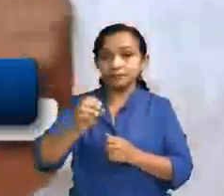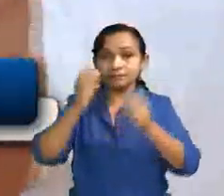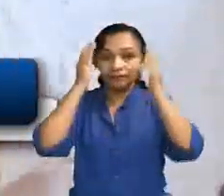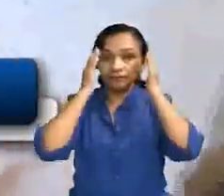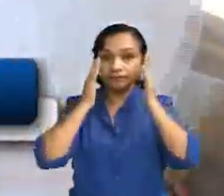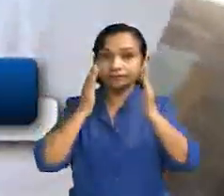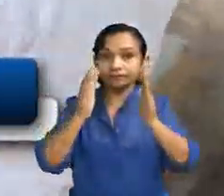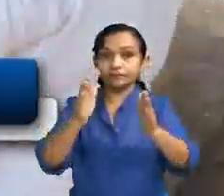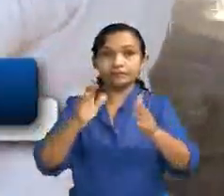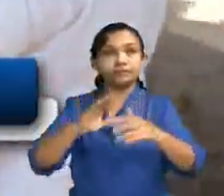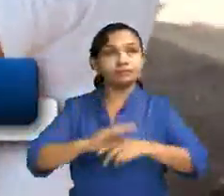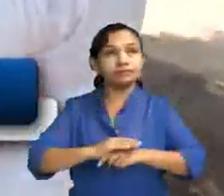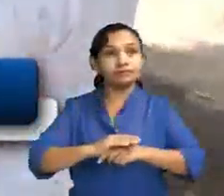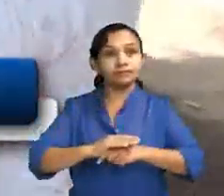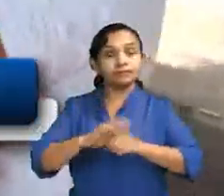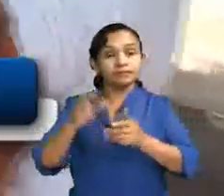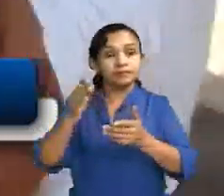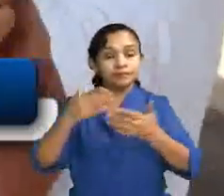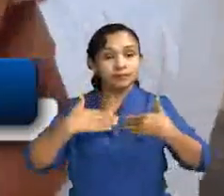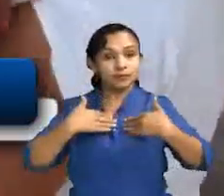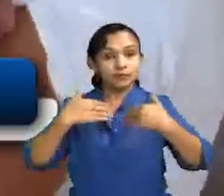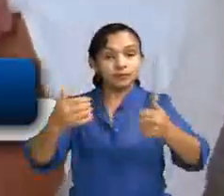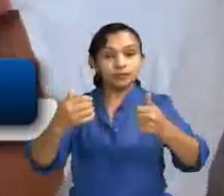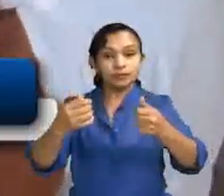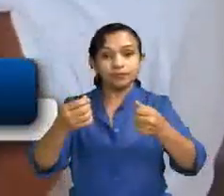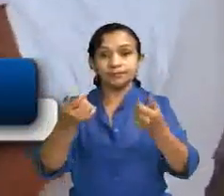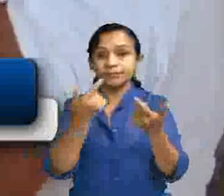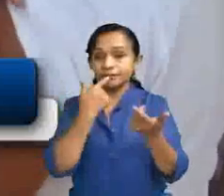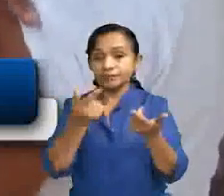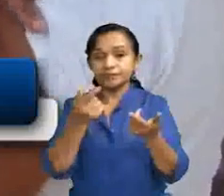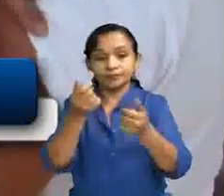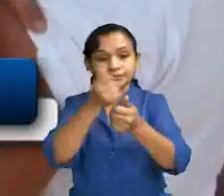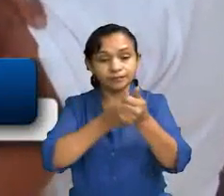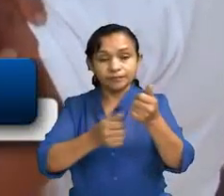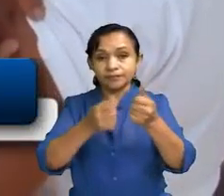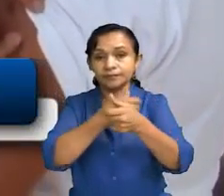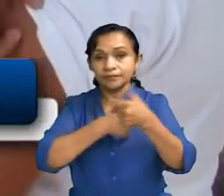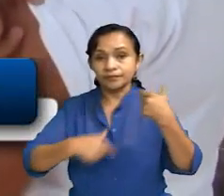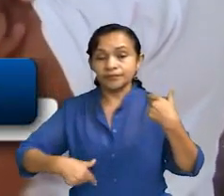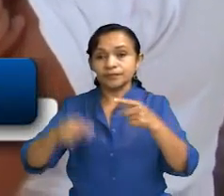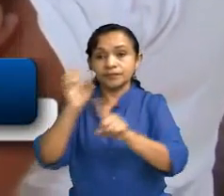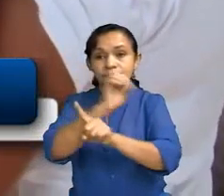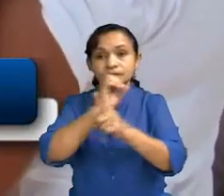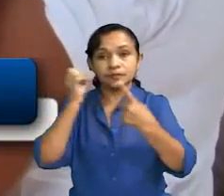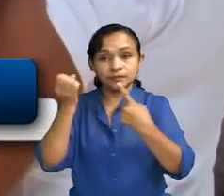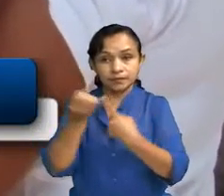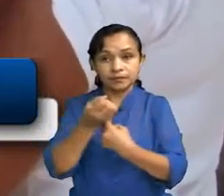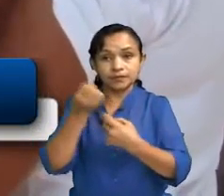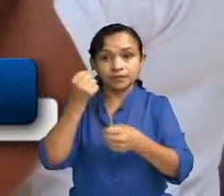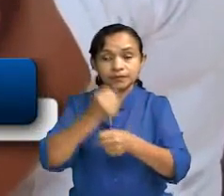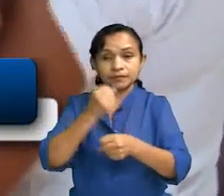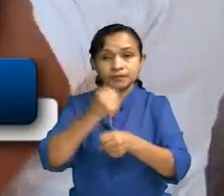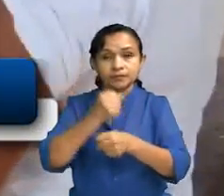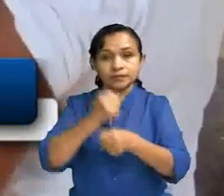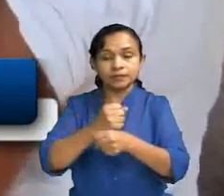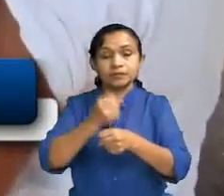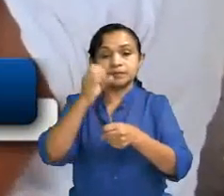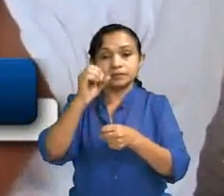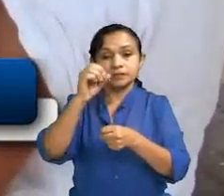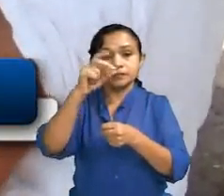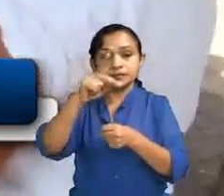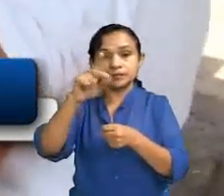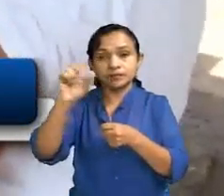Y eso no lo dice el sistema de salud, ni el ministro, ni la vicepresidenta, lo dicen organismos que trabajan en la salud como la OPS,